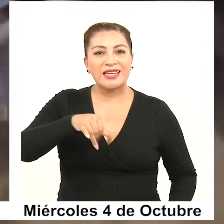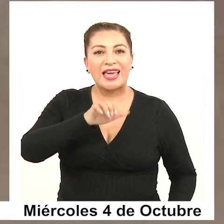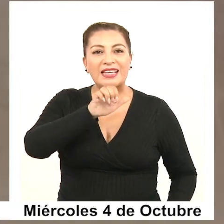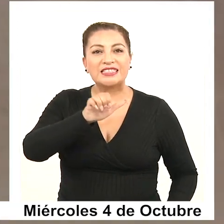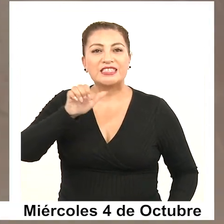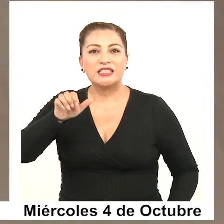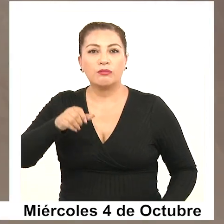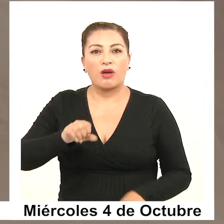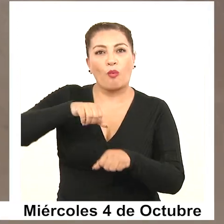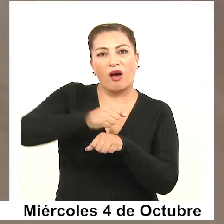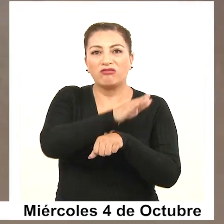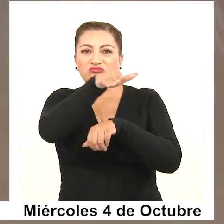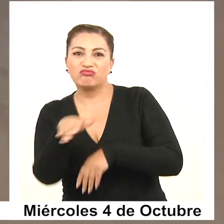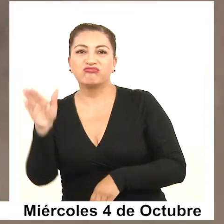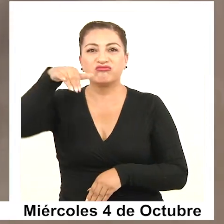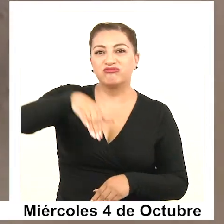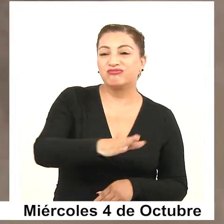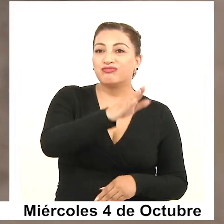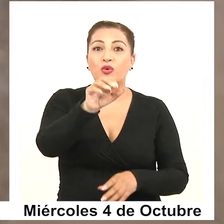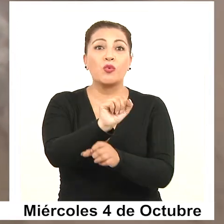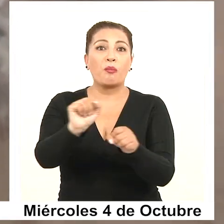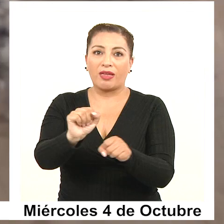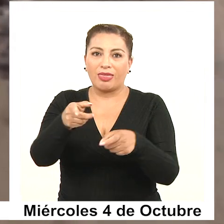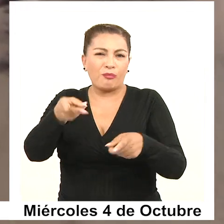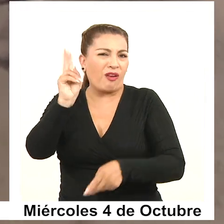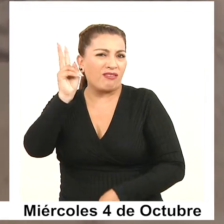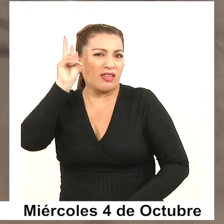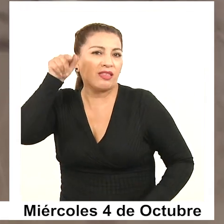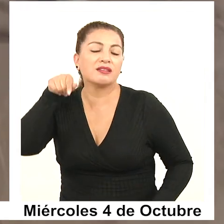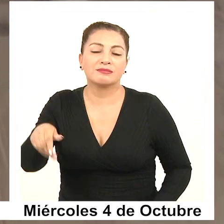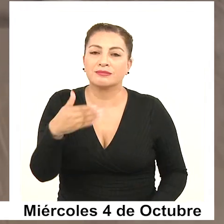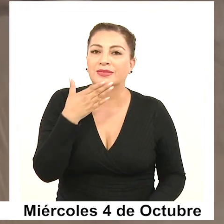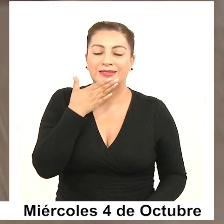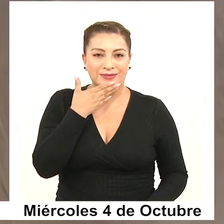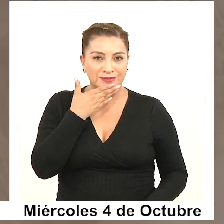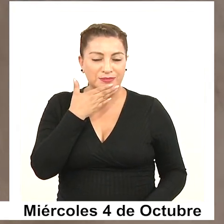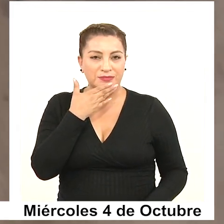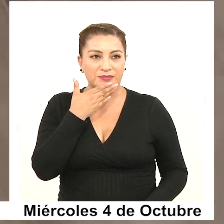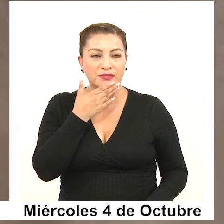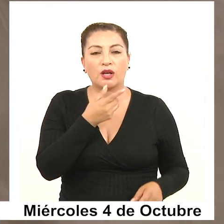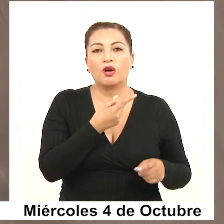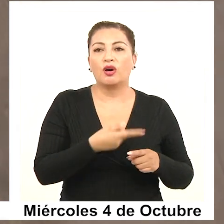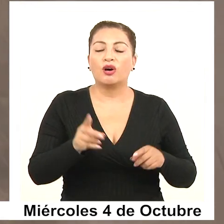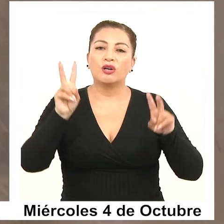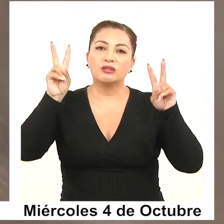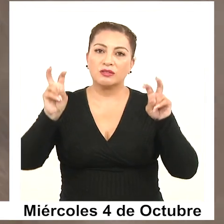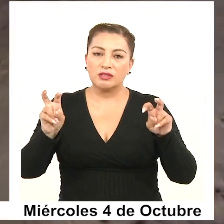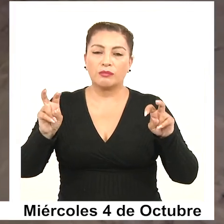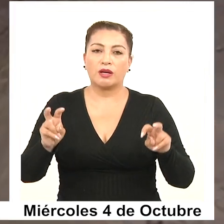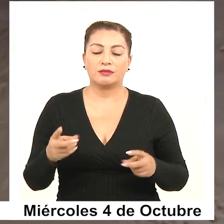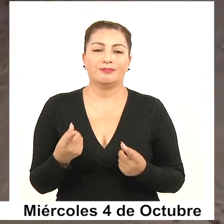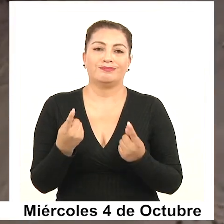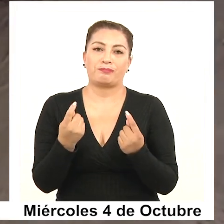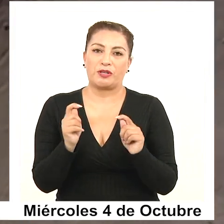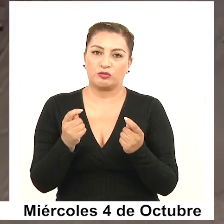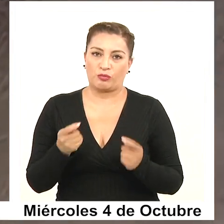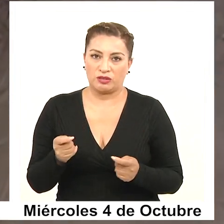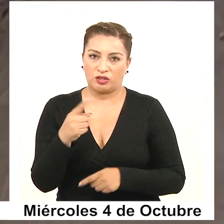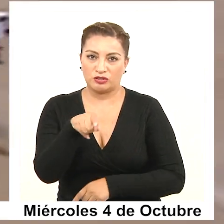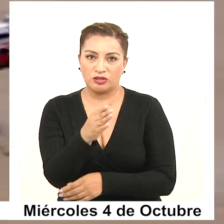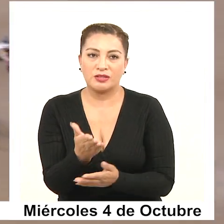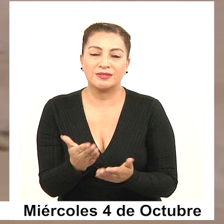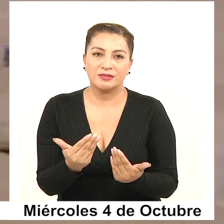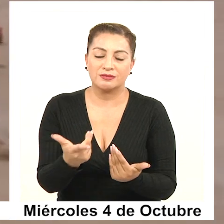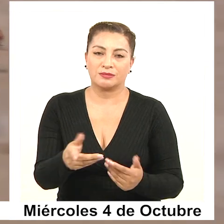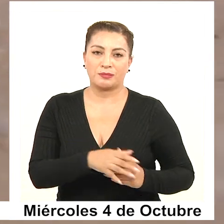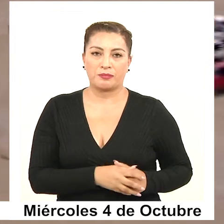no anden por este lado. Y después está el tema de los recursos necesarios. Aquí hay